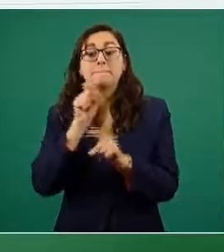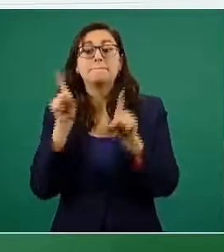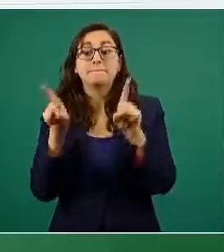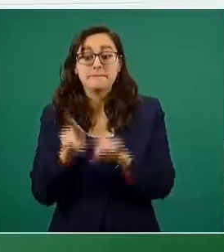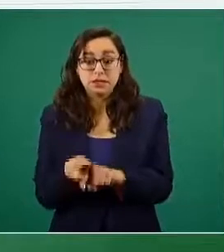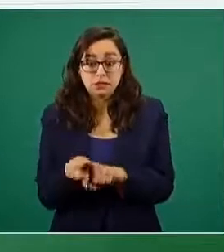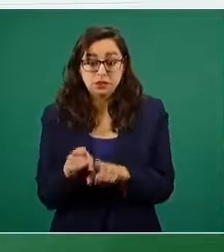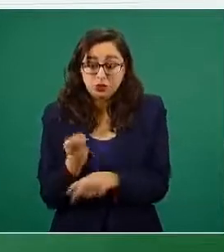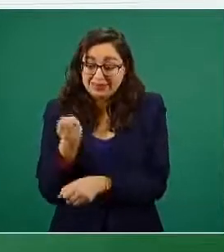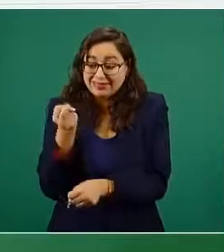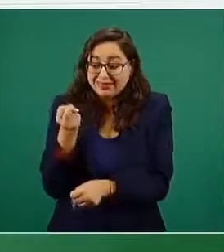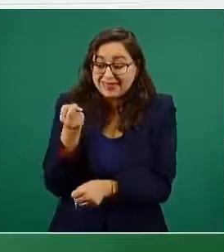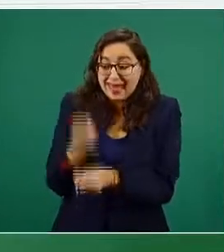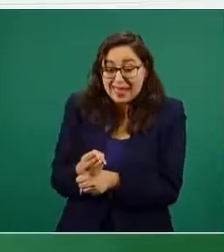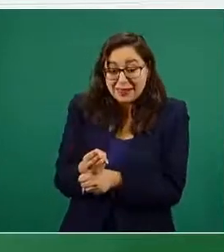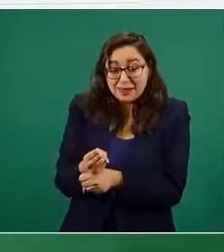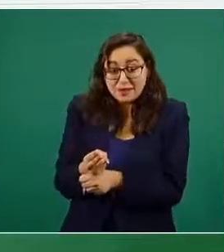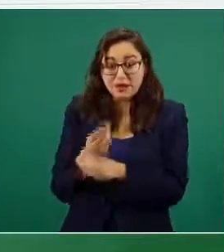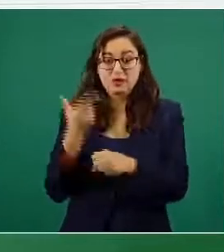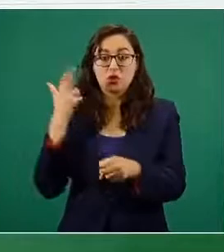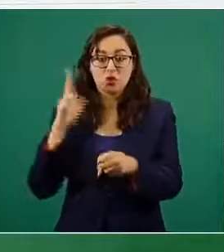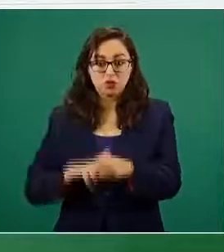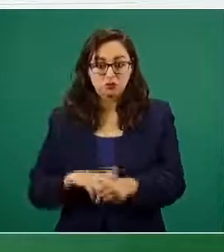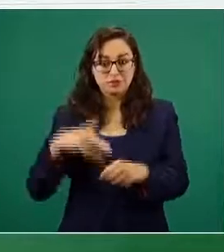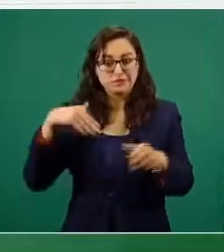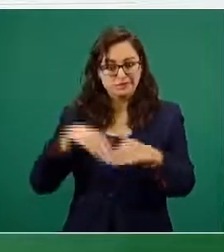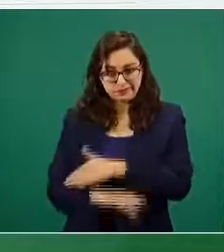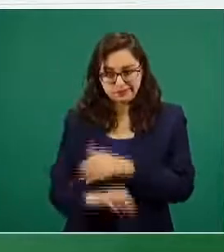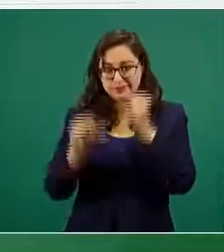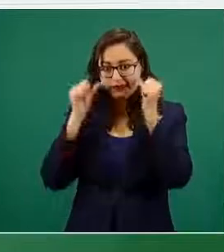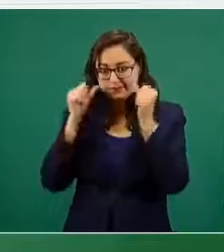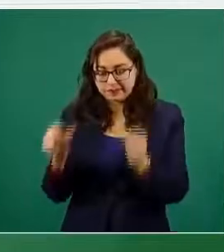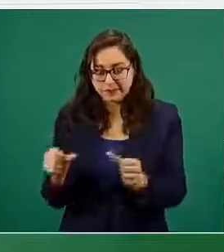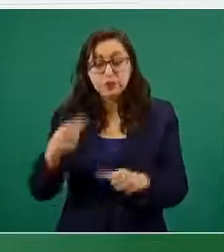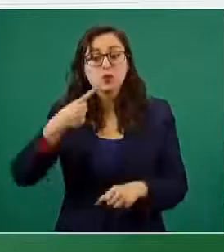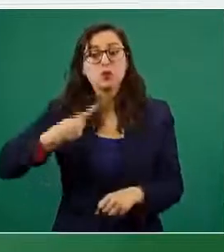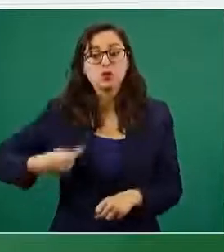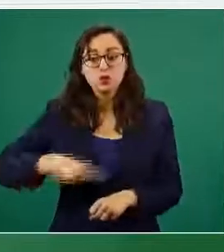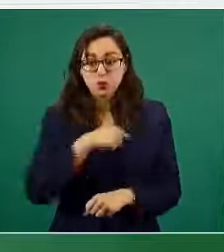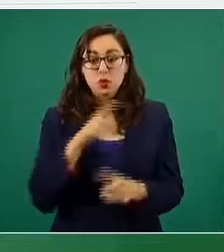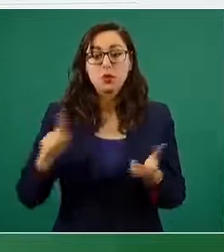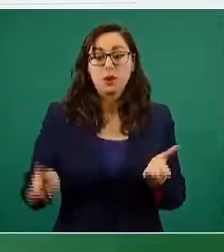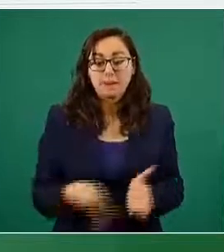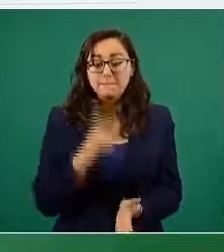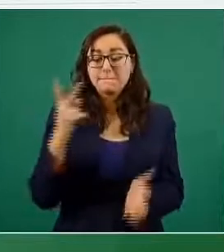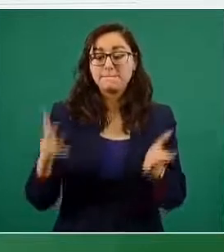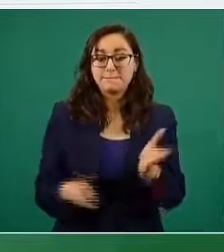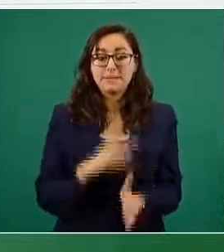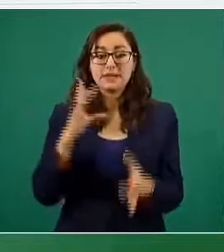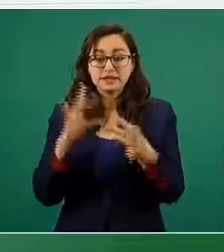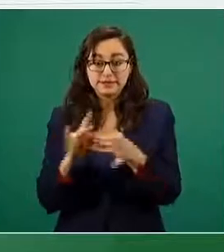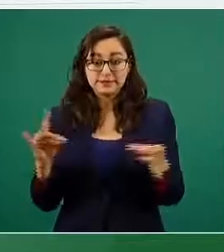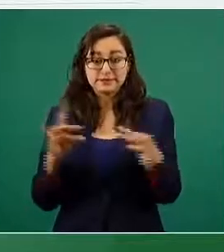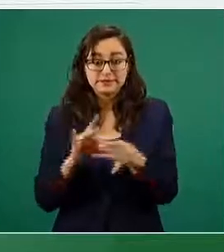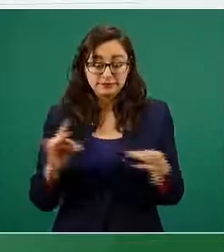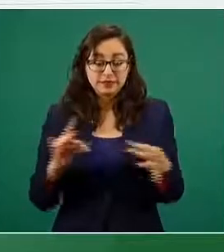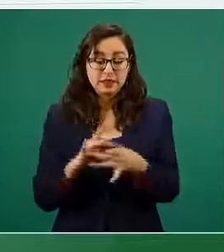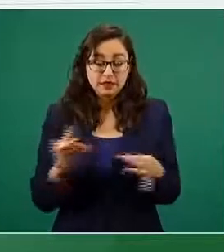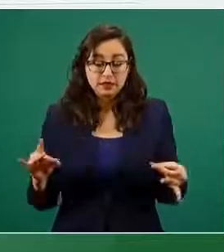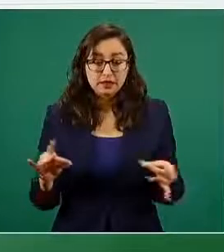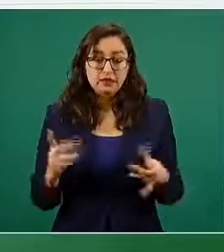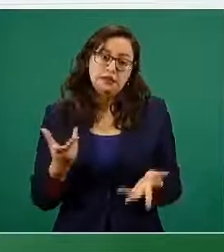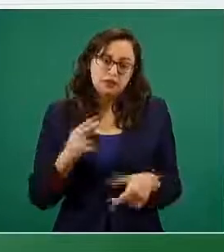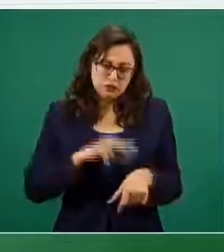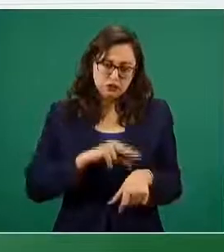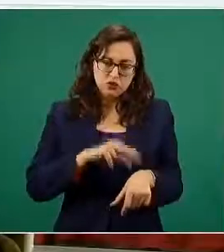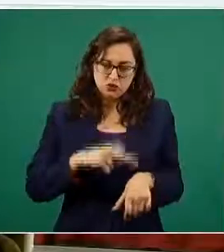atención. Como hemos mostrado en algunas de las conferencias técnicas de la noche, principalmente la exposición del doctor López Ridaura, hemos